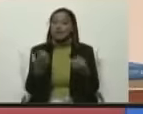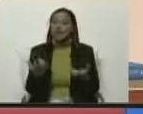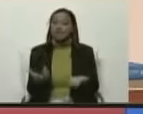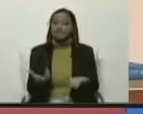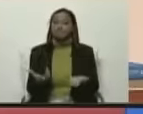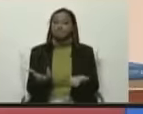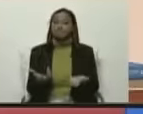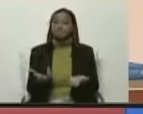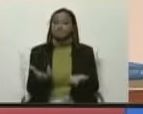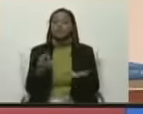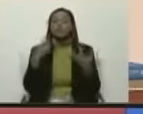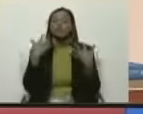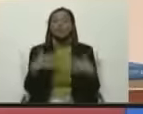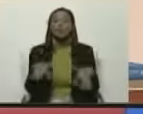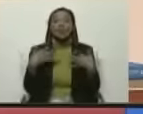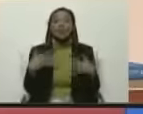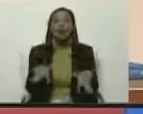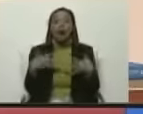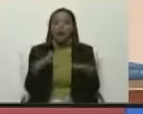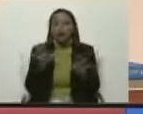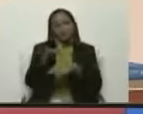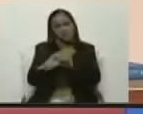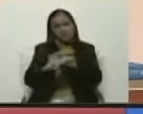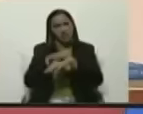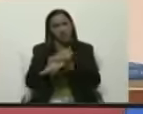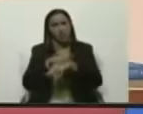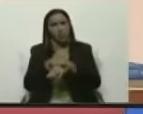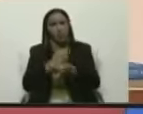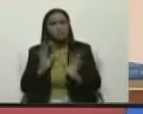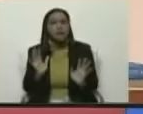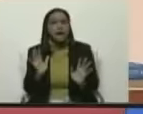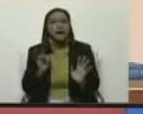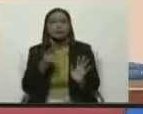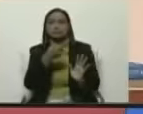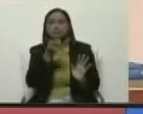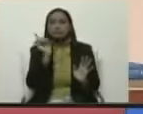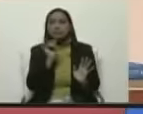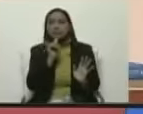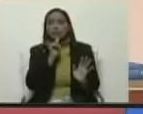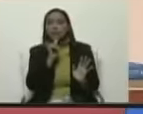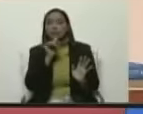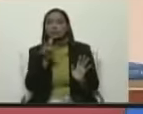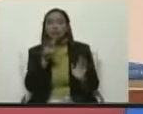Un tremendo pelón, dijeran, con el perdón de los pelones.